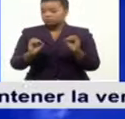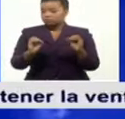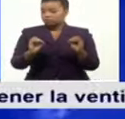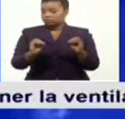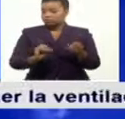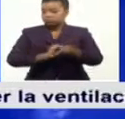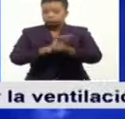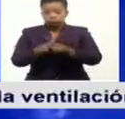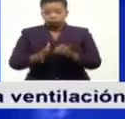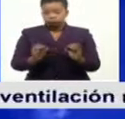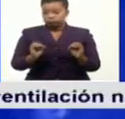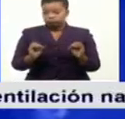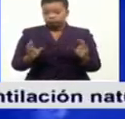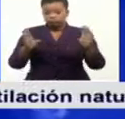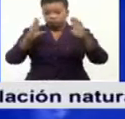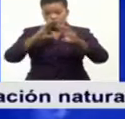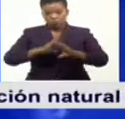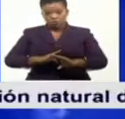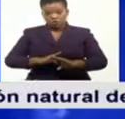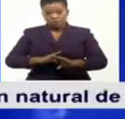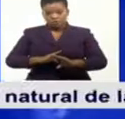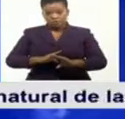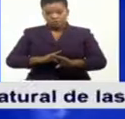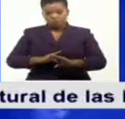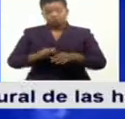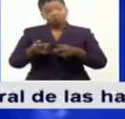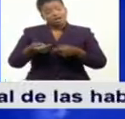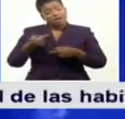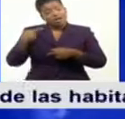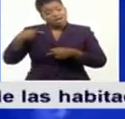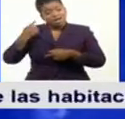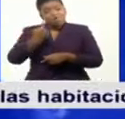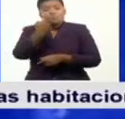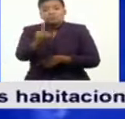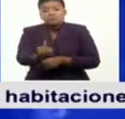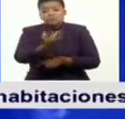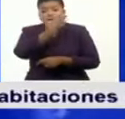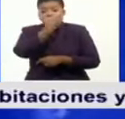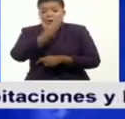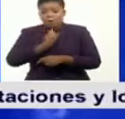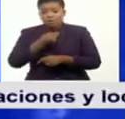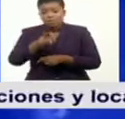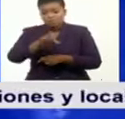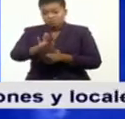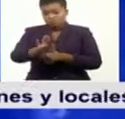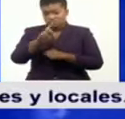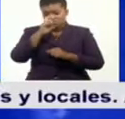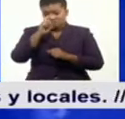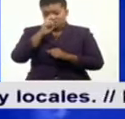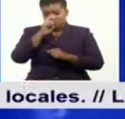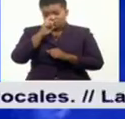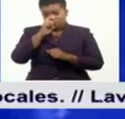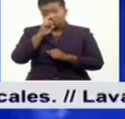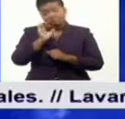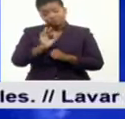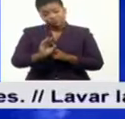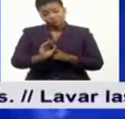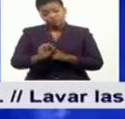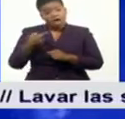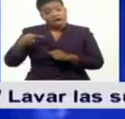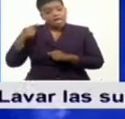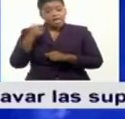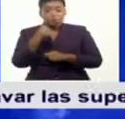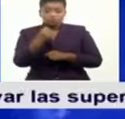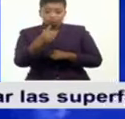ayer un joven de 18 años de edad con COVID-19 en el municipio especial Isla de la Juventud, que